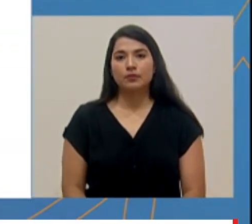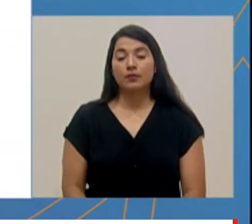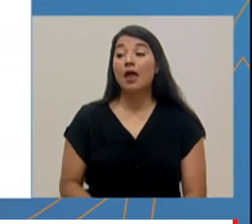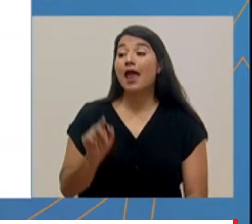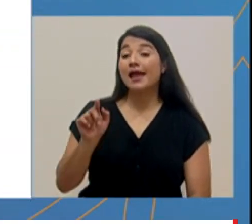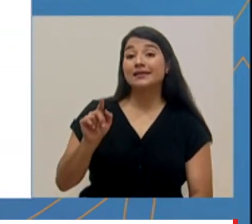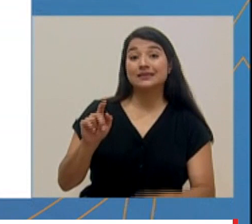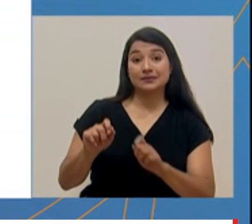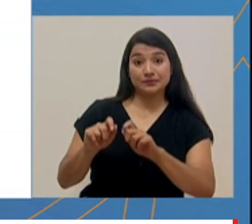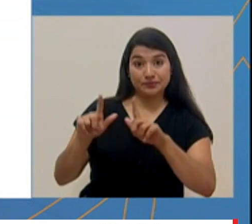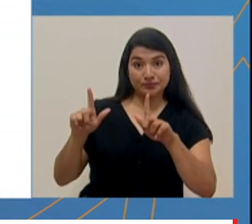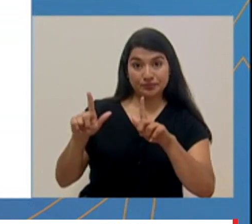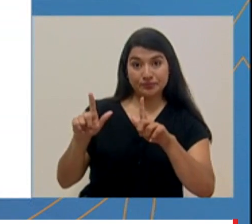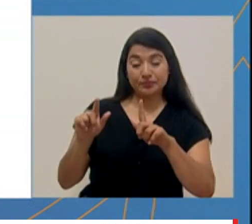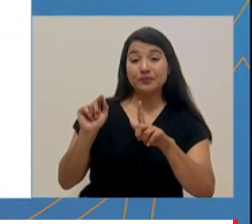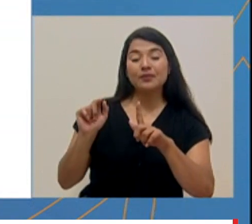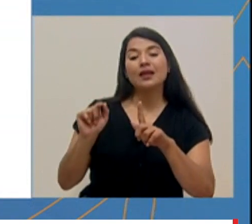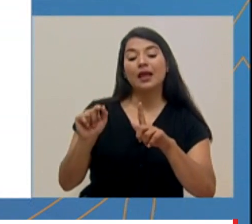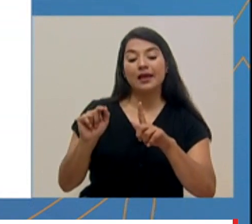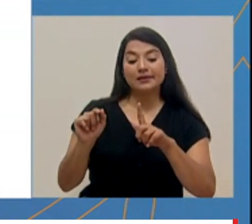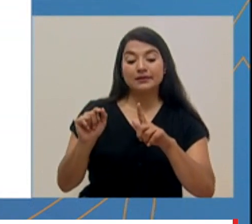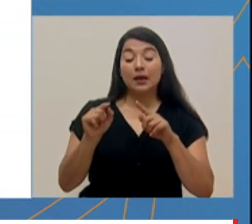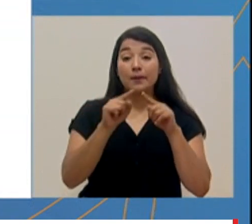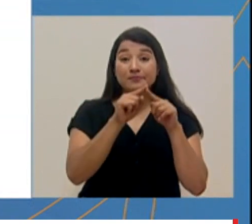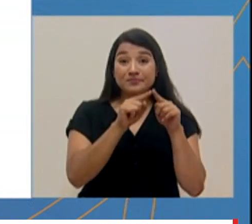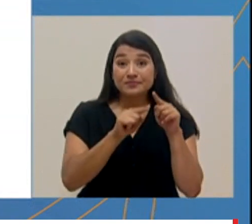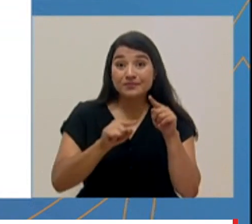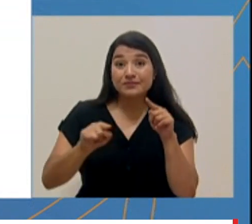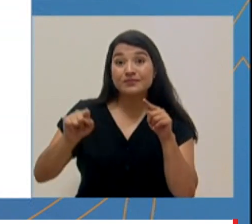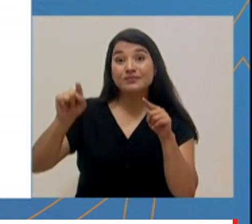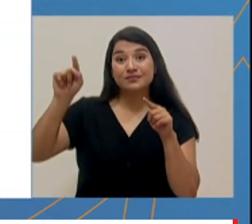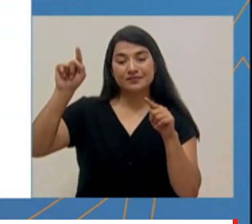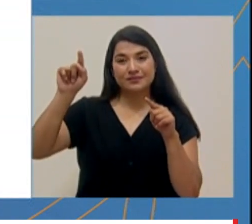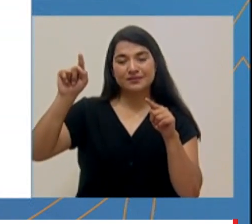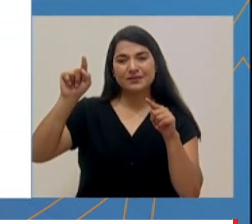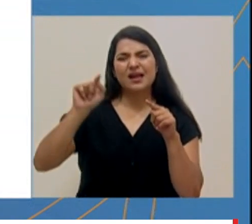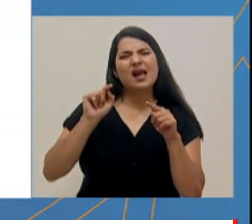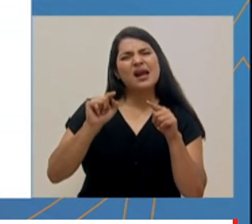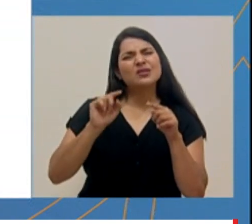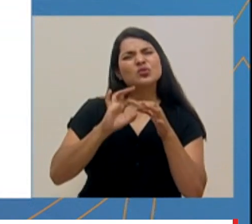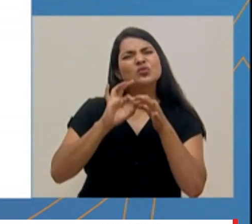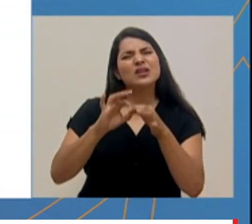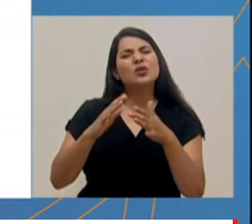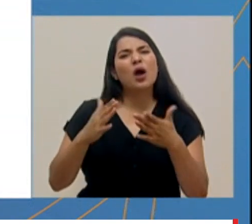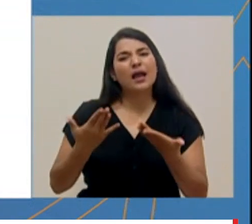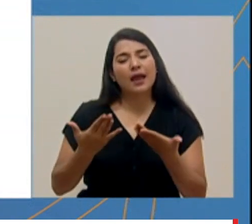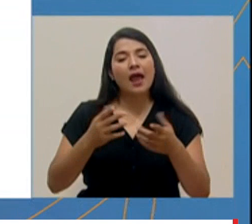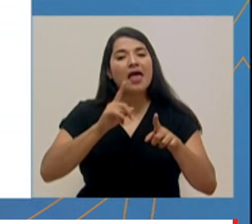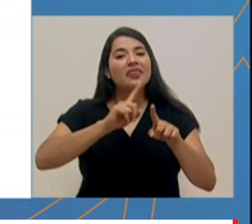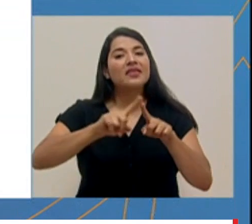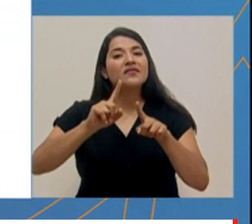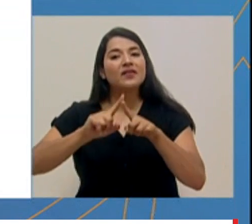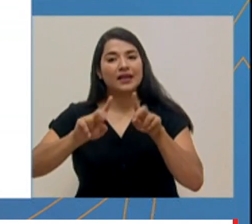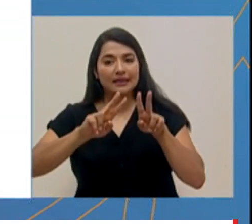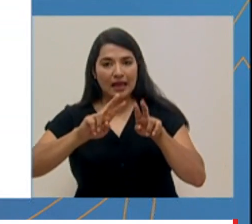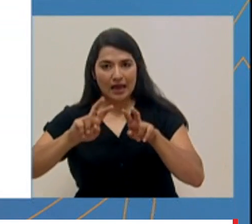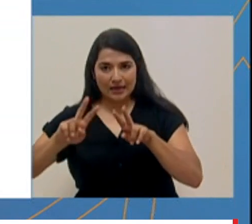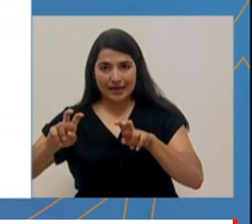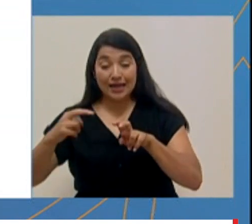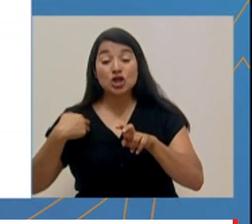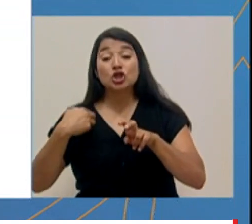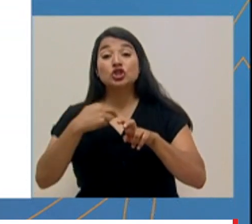Esta filmina es una curva que es el producto de varios análisis. Se hicieron